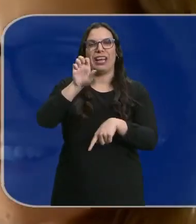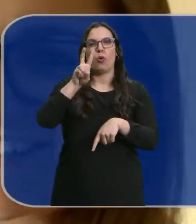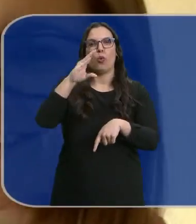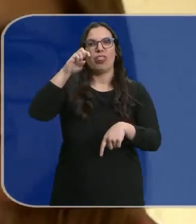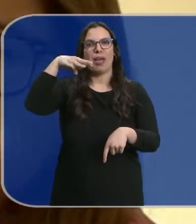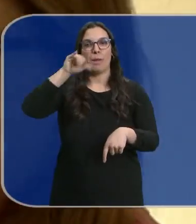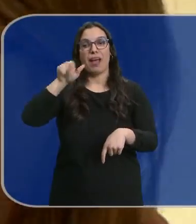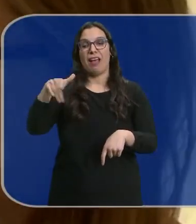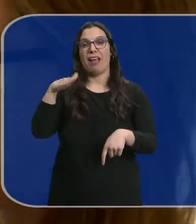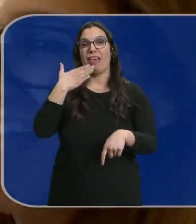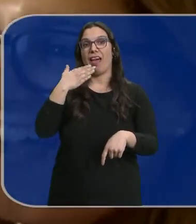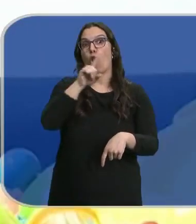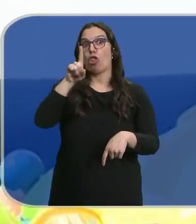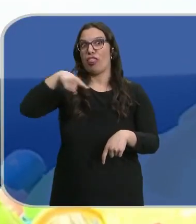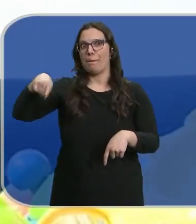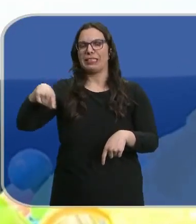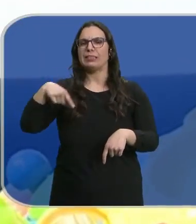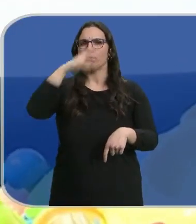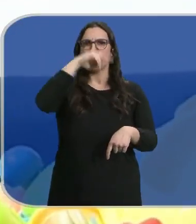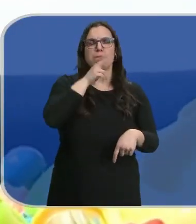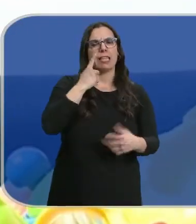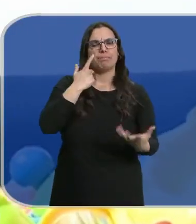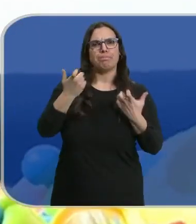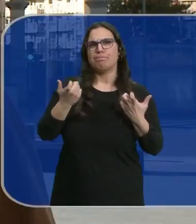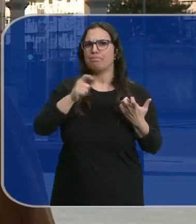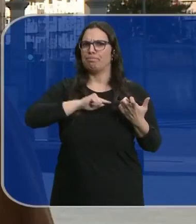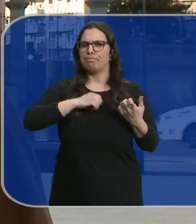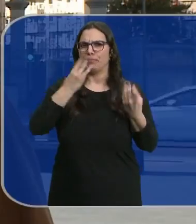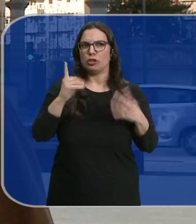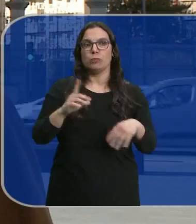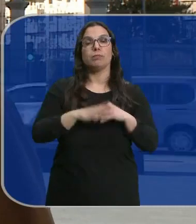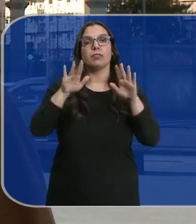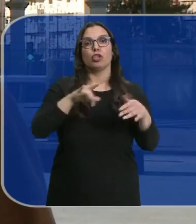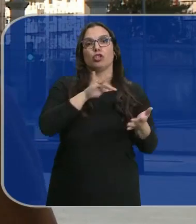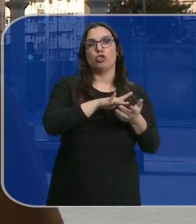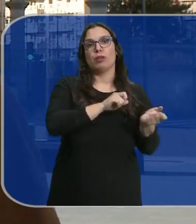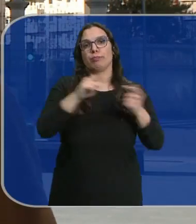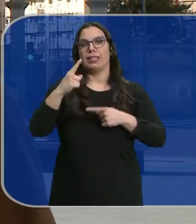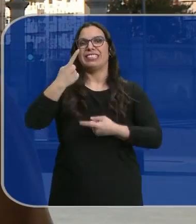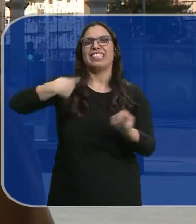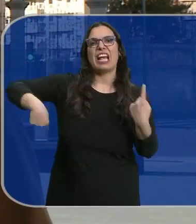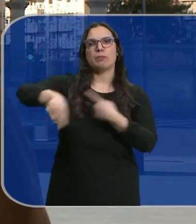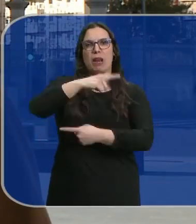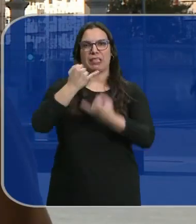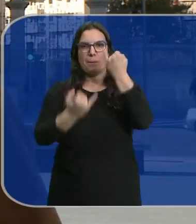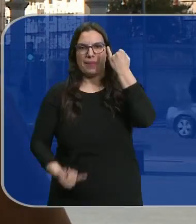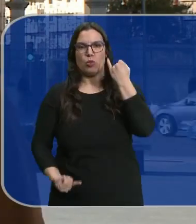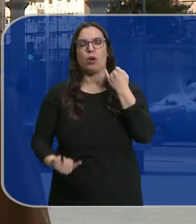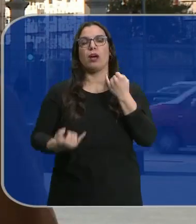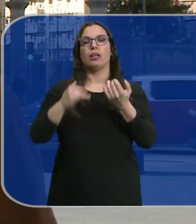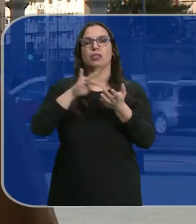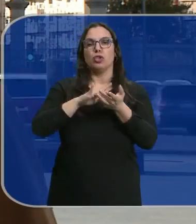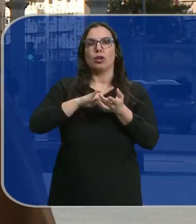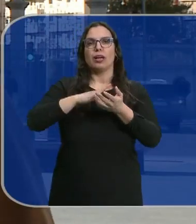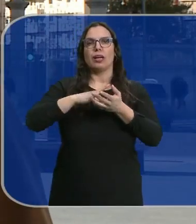Tenía 11 meses cuando sus padres notaron que algo no iba bien. Tiene que ir a trasplante de médula después de 5